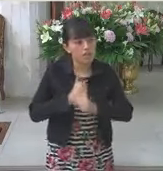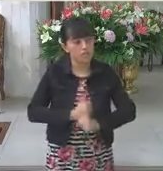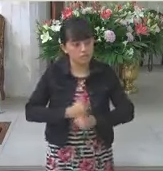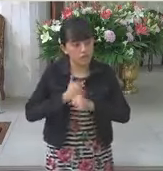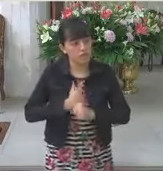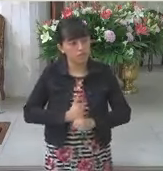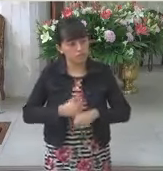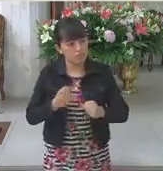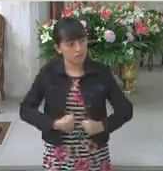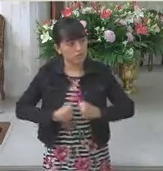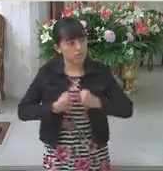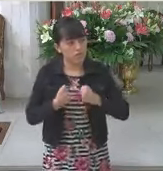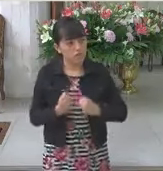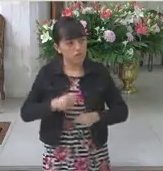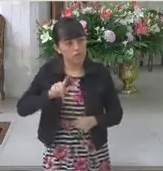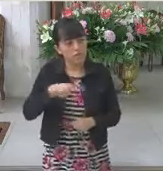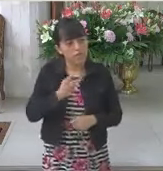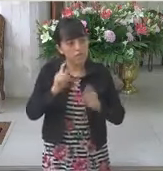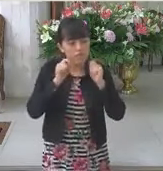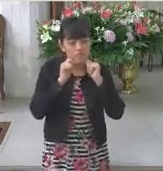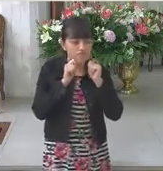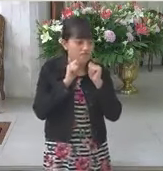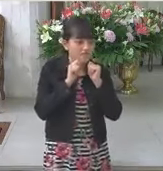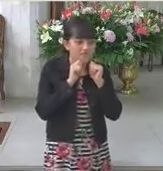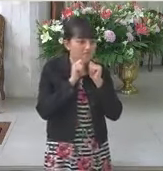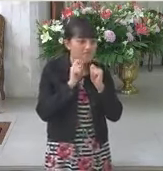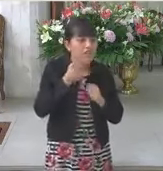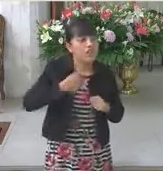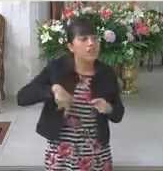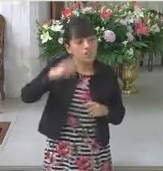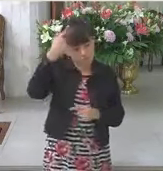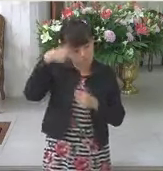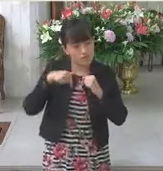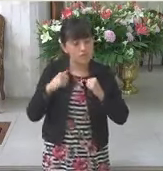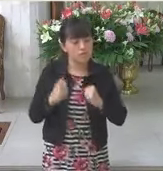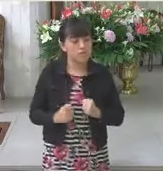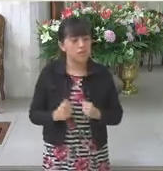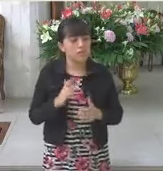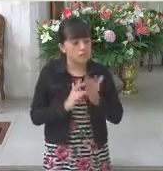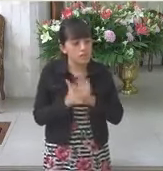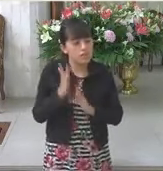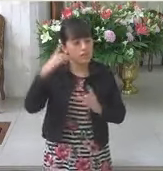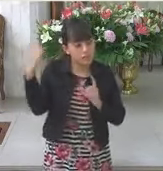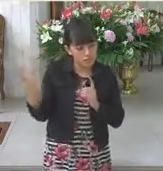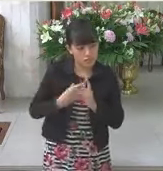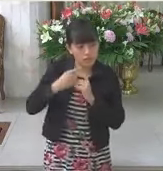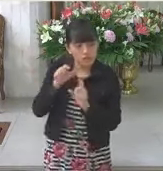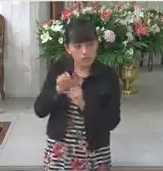seremos si enfrentamos esto y obedecemos a Cristo verdaderamente seremos